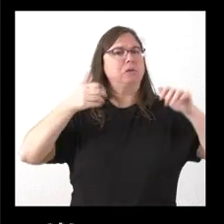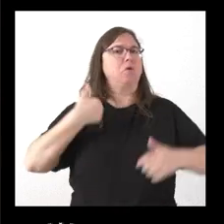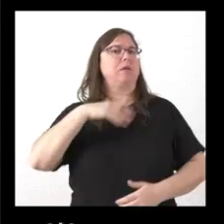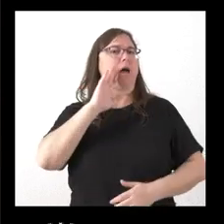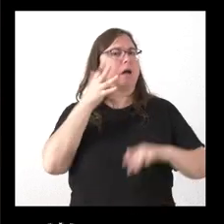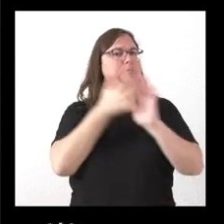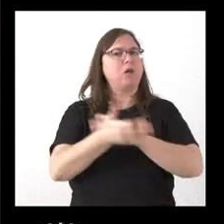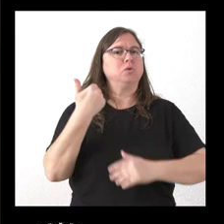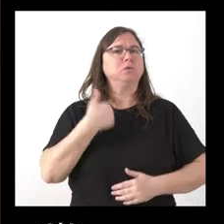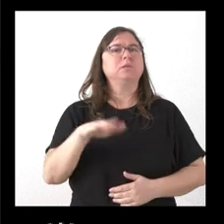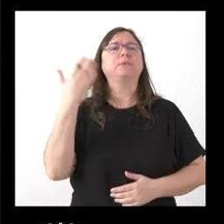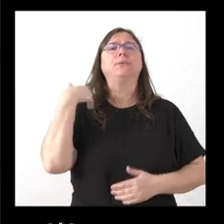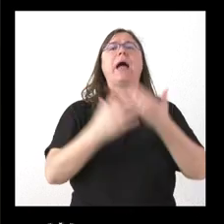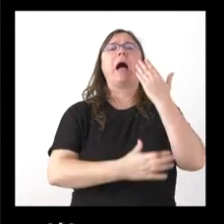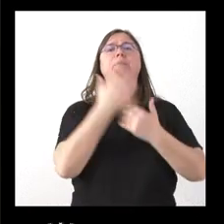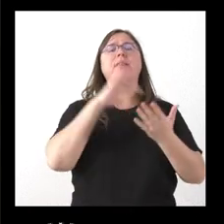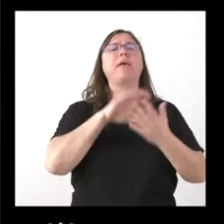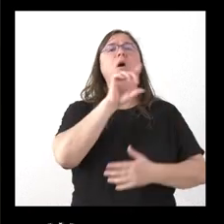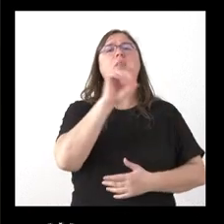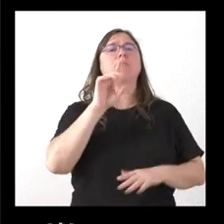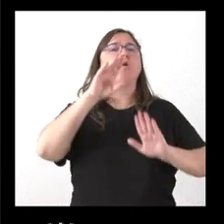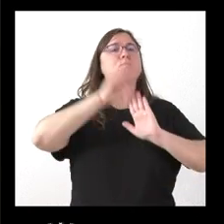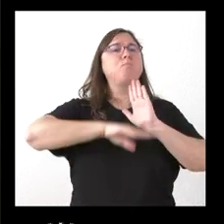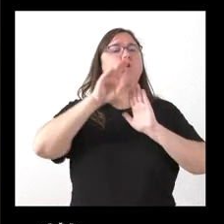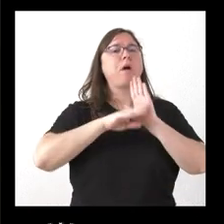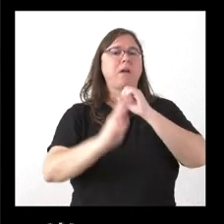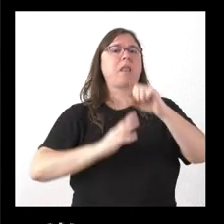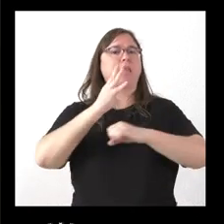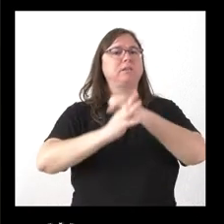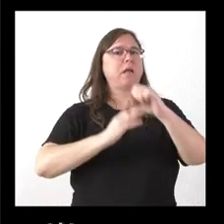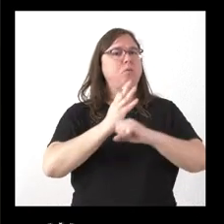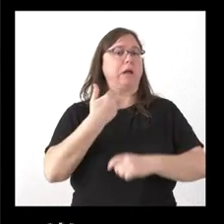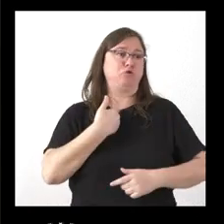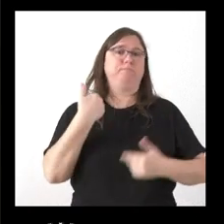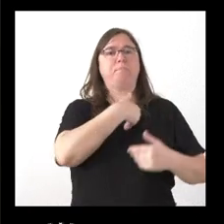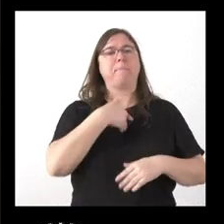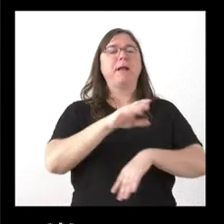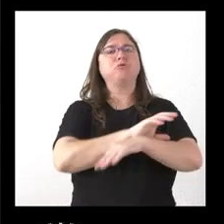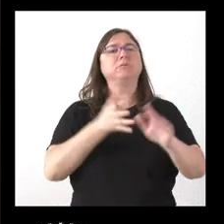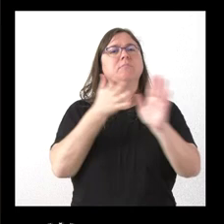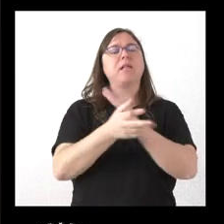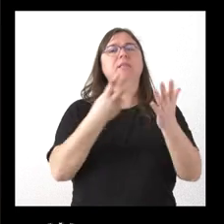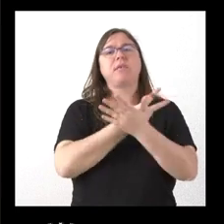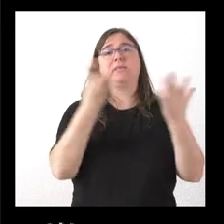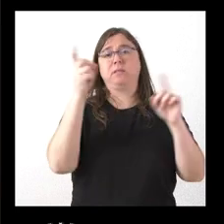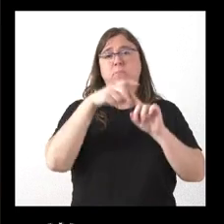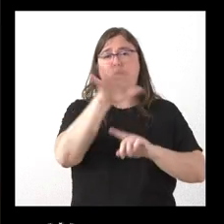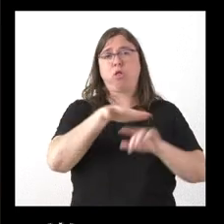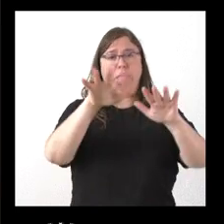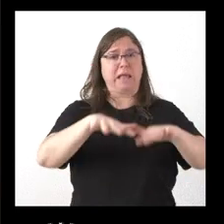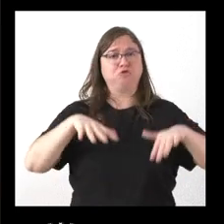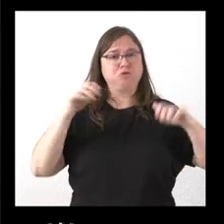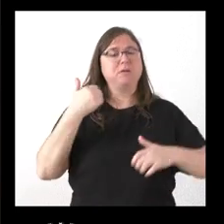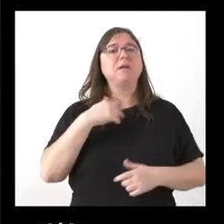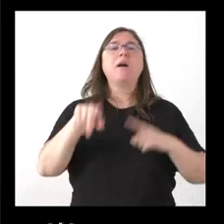Esto fue el 11 de abril fruto del programa de legislatura que yo os puse también como consejero el 17 de mayo de las Cortes y